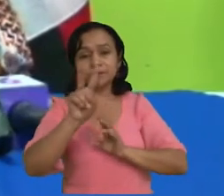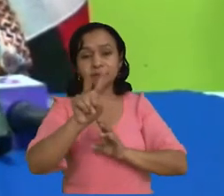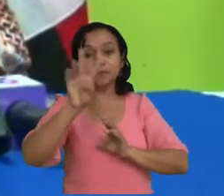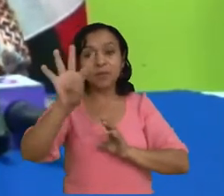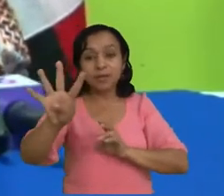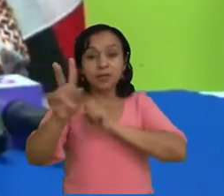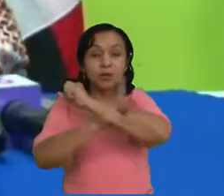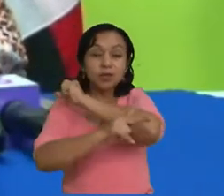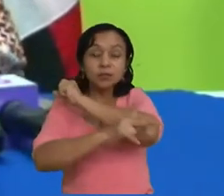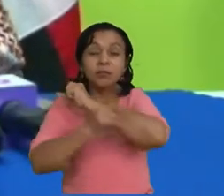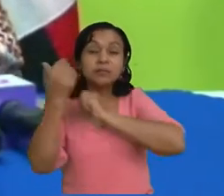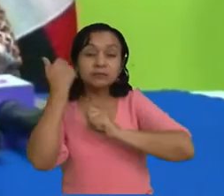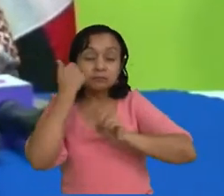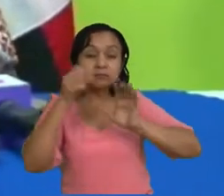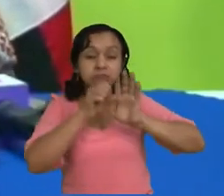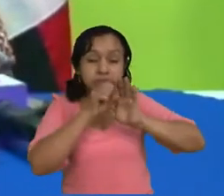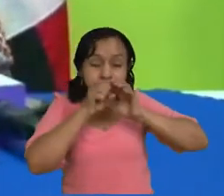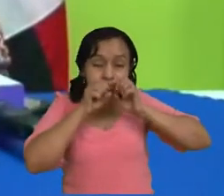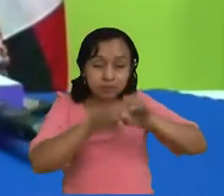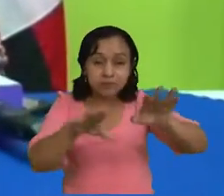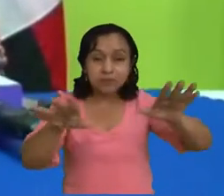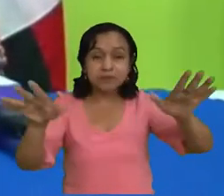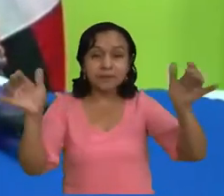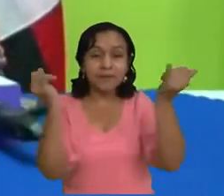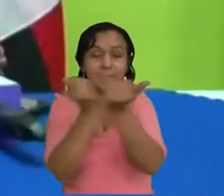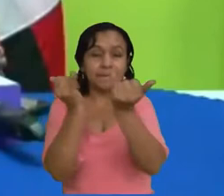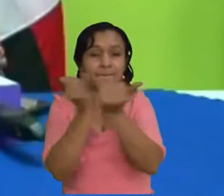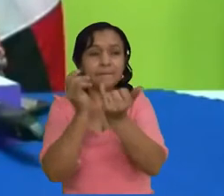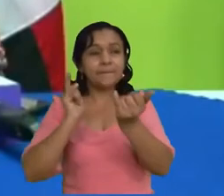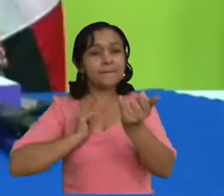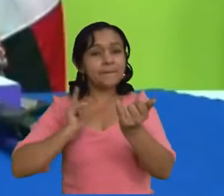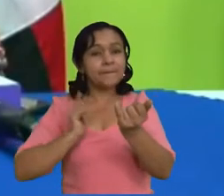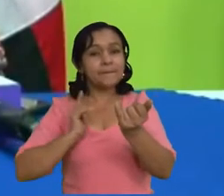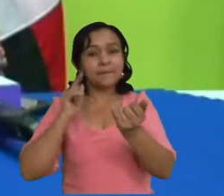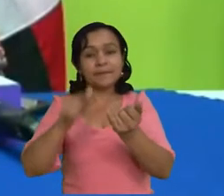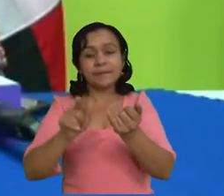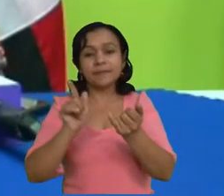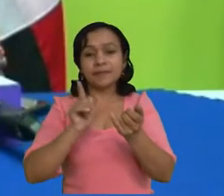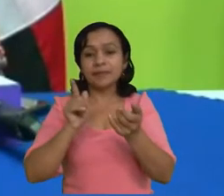24 países dentro de la confirmación. En este